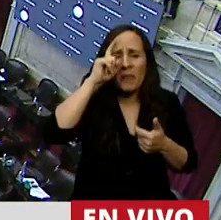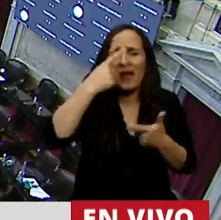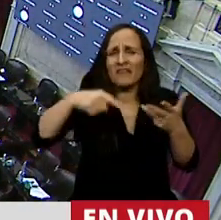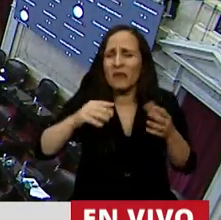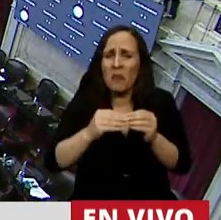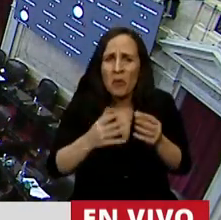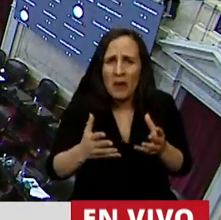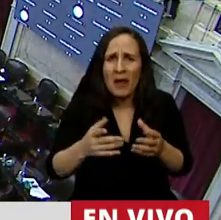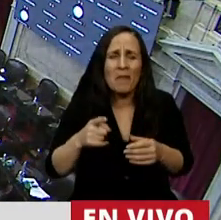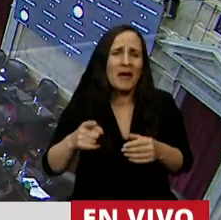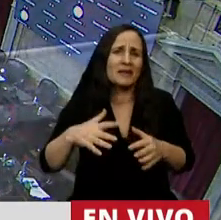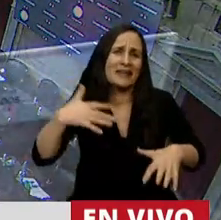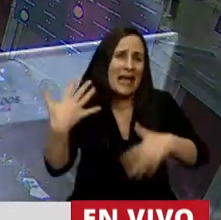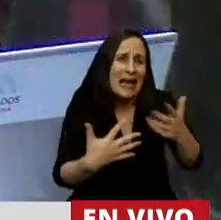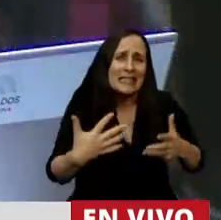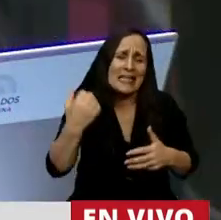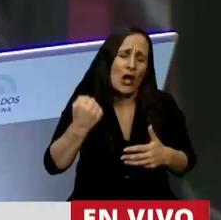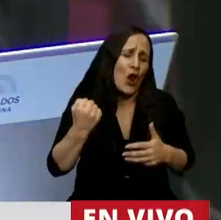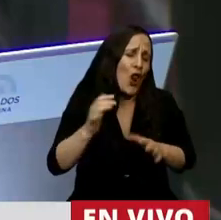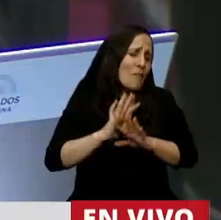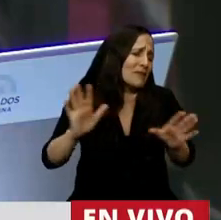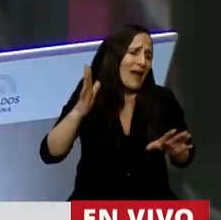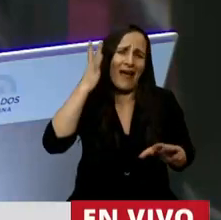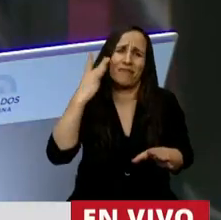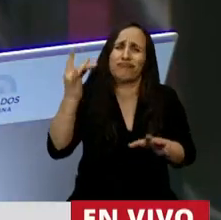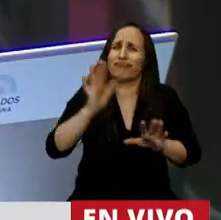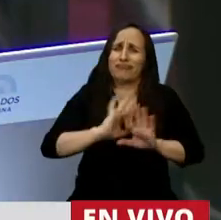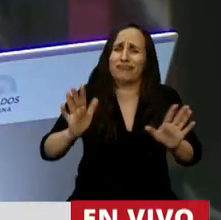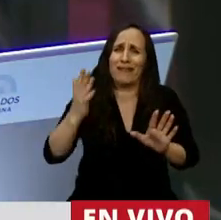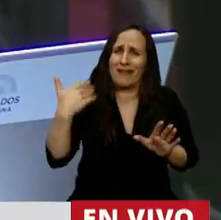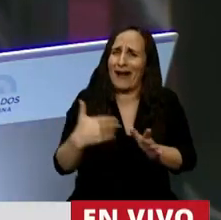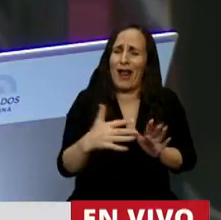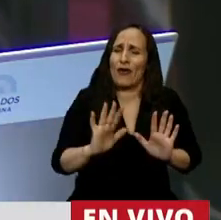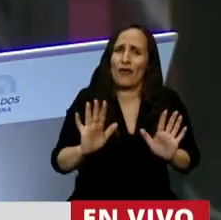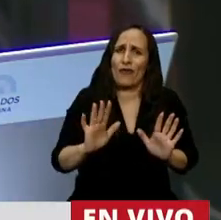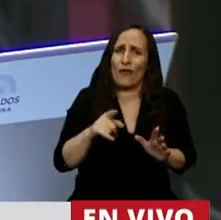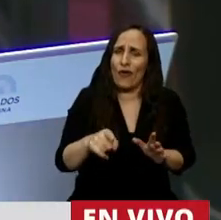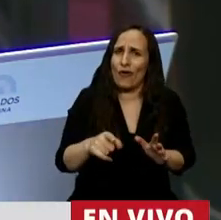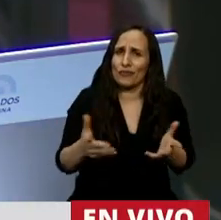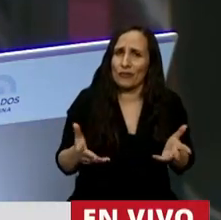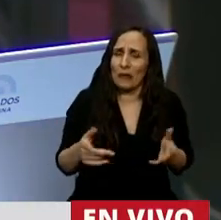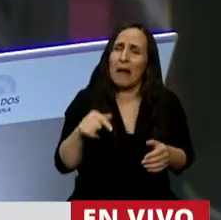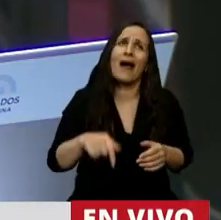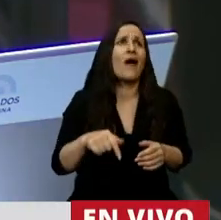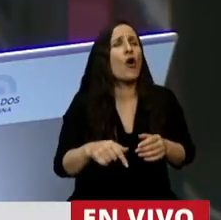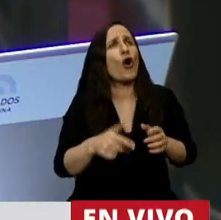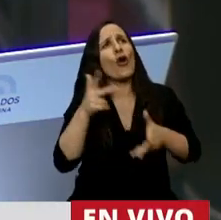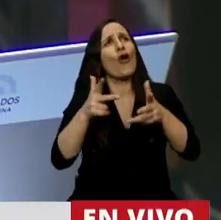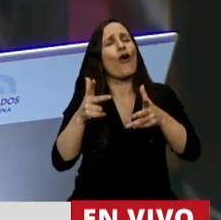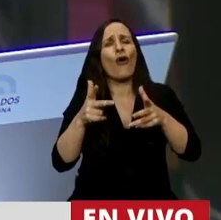crisis económica sin precedentes y una inseguridad que realmente abruma. Y estamos debatiendo esto.